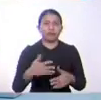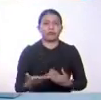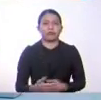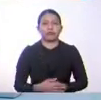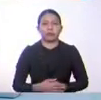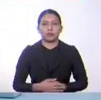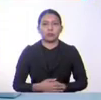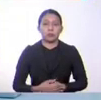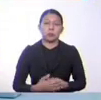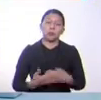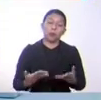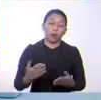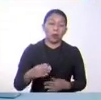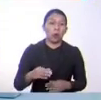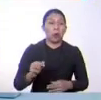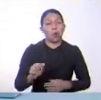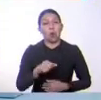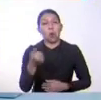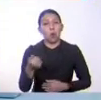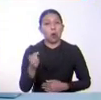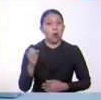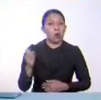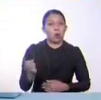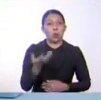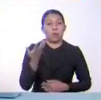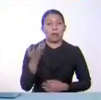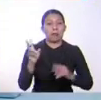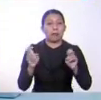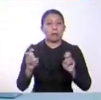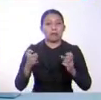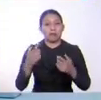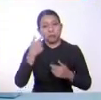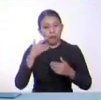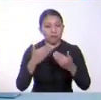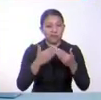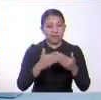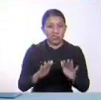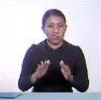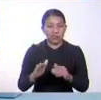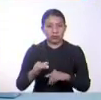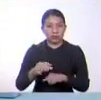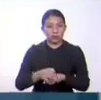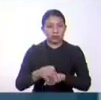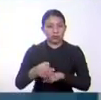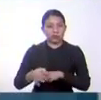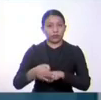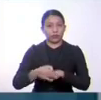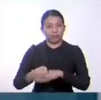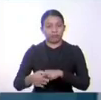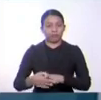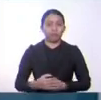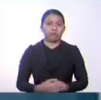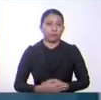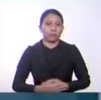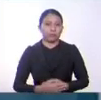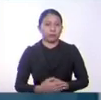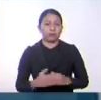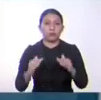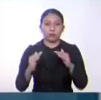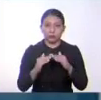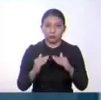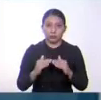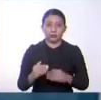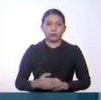un poco nuevas, que sería básicamente la diferenciación celular. Vamos a hablar además